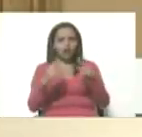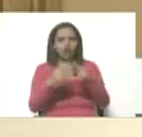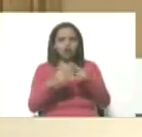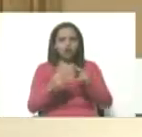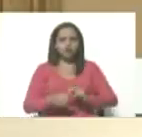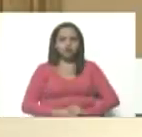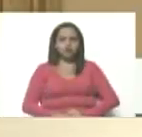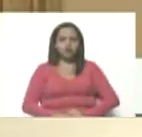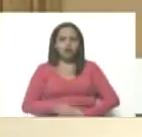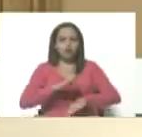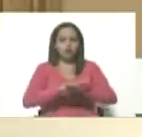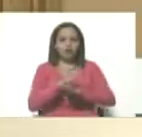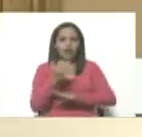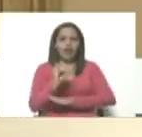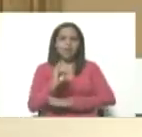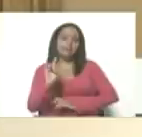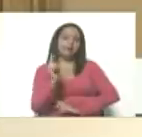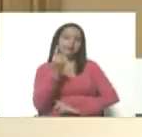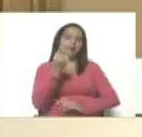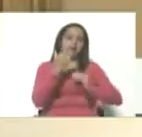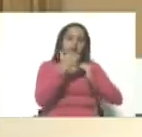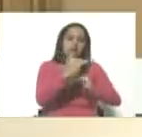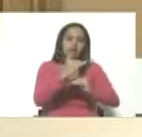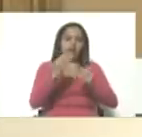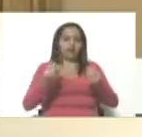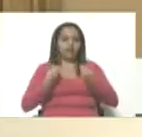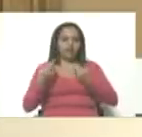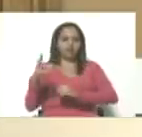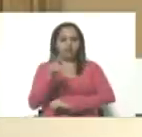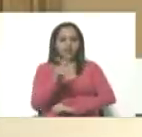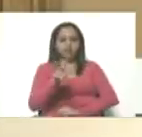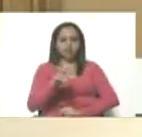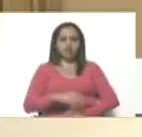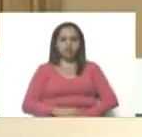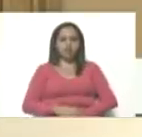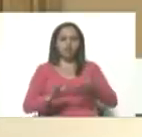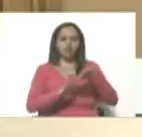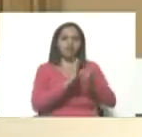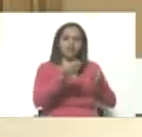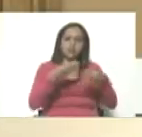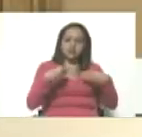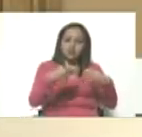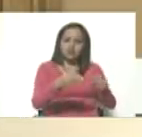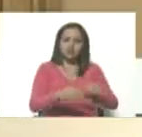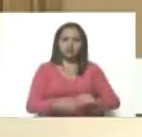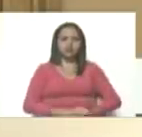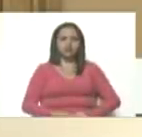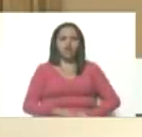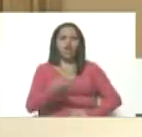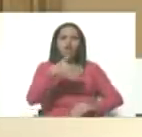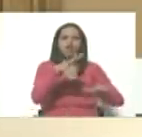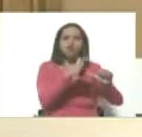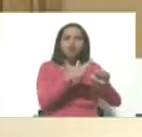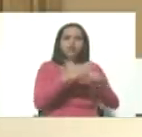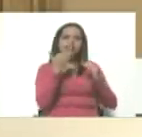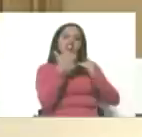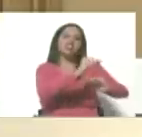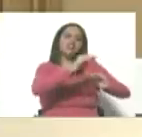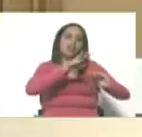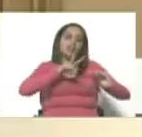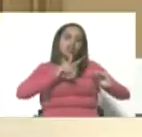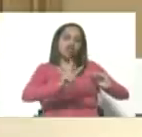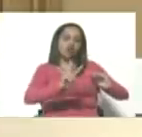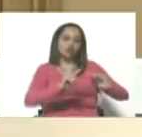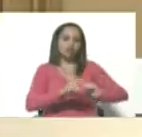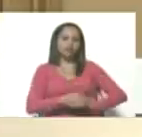población, porque fue la primera etapa que vivió Venezuela en el esquema de flexibilización. ¿Dónde vamos a aplicar